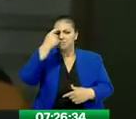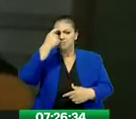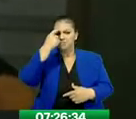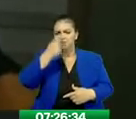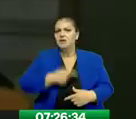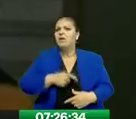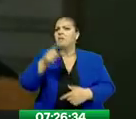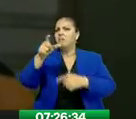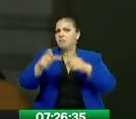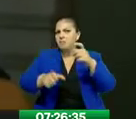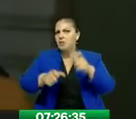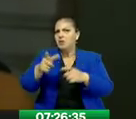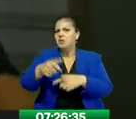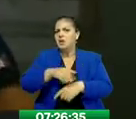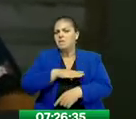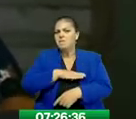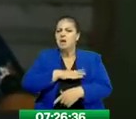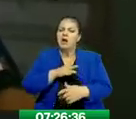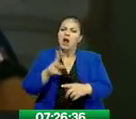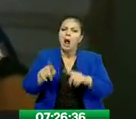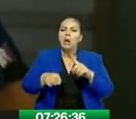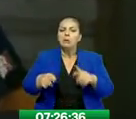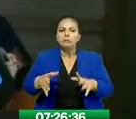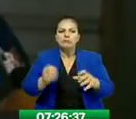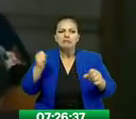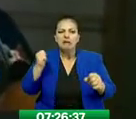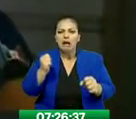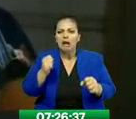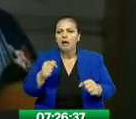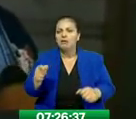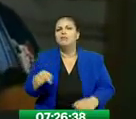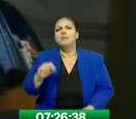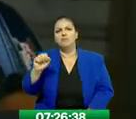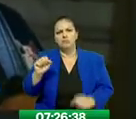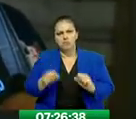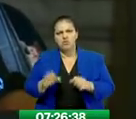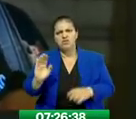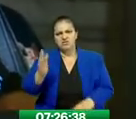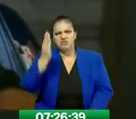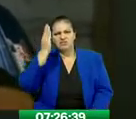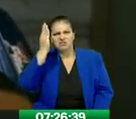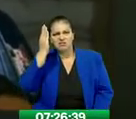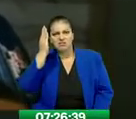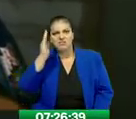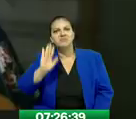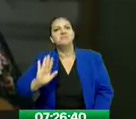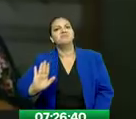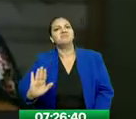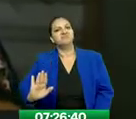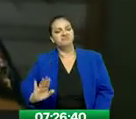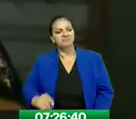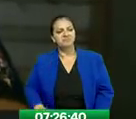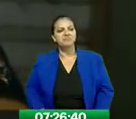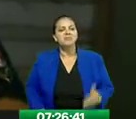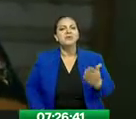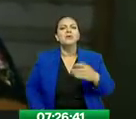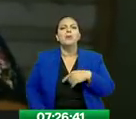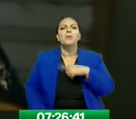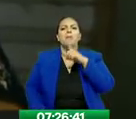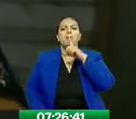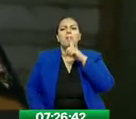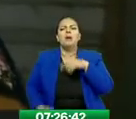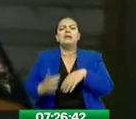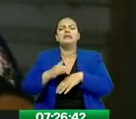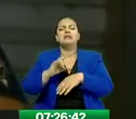su delito, tienen el tiempo de poder reivindicar, pero ahora nos tocó a nosotros y cómo quedarnos callados, no